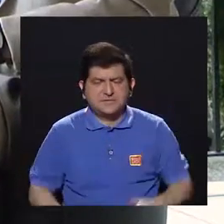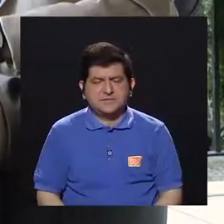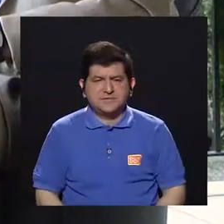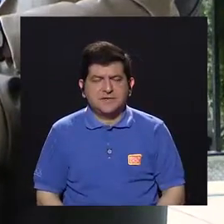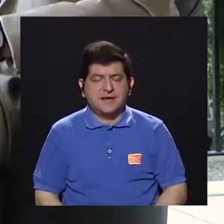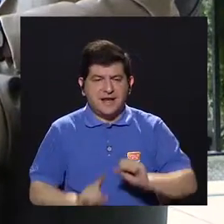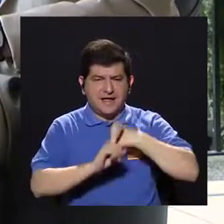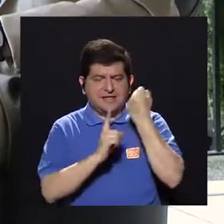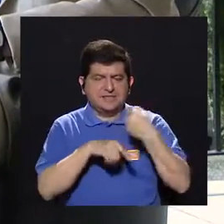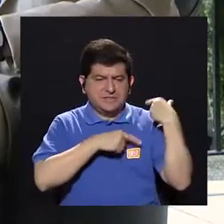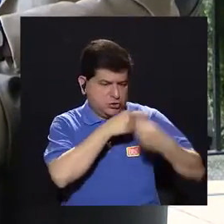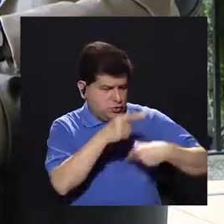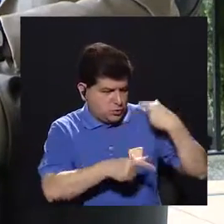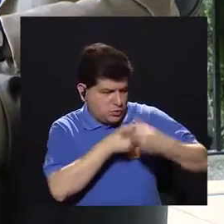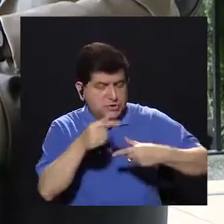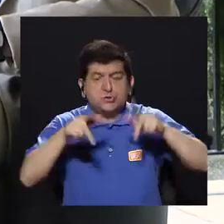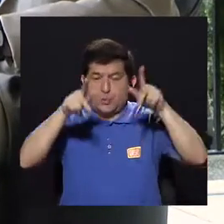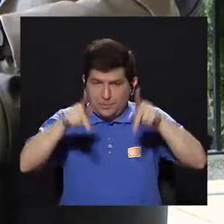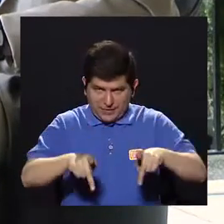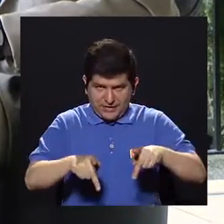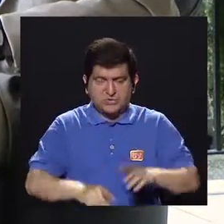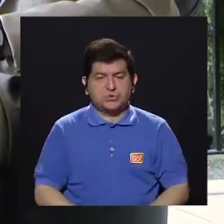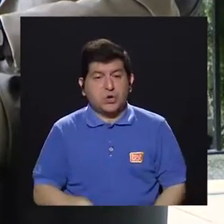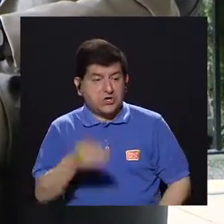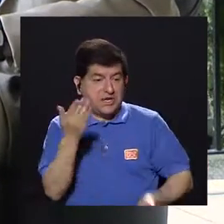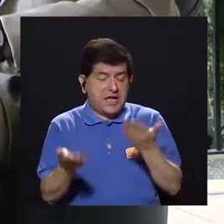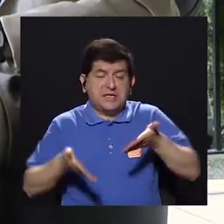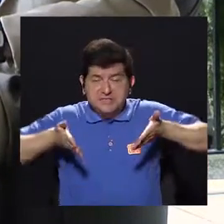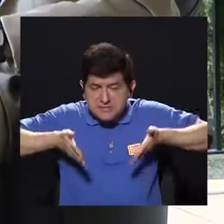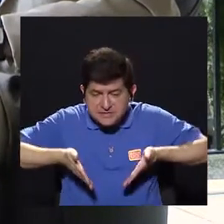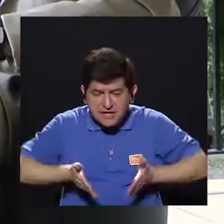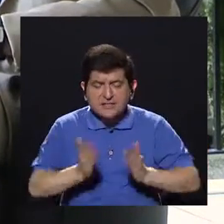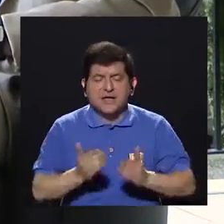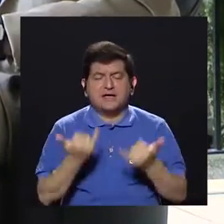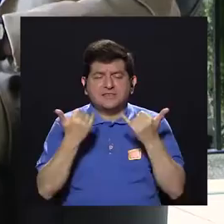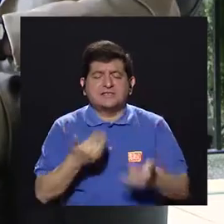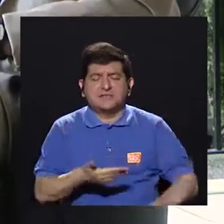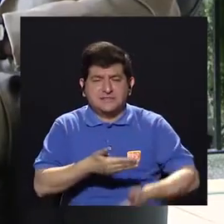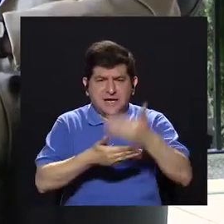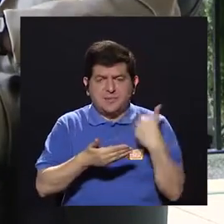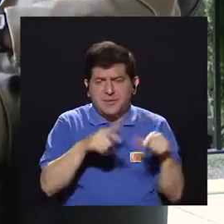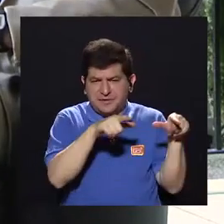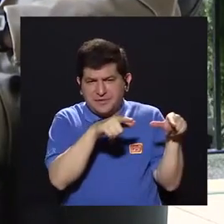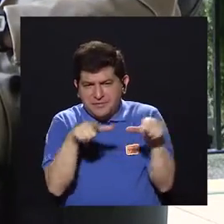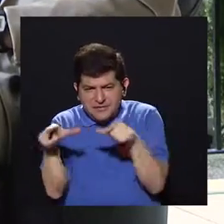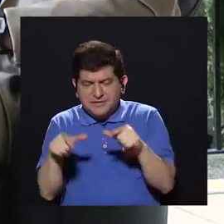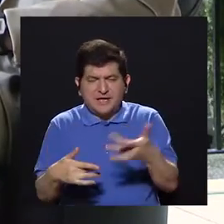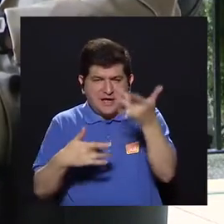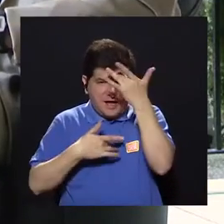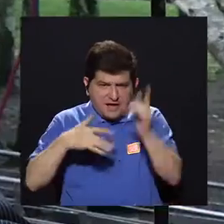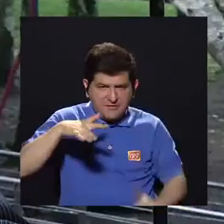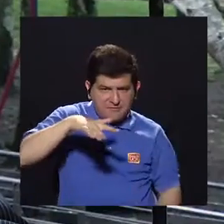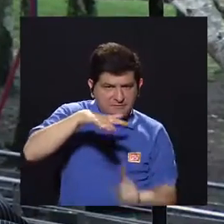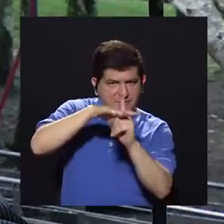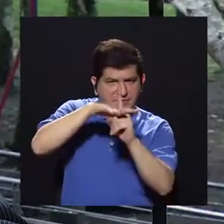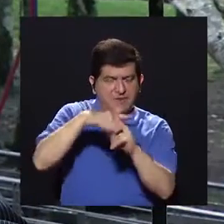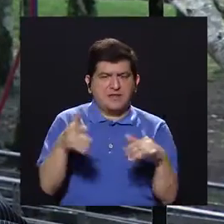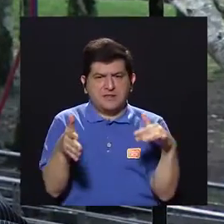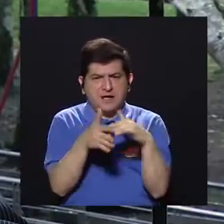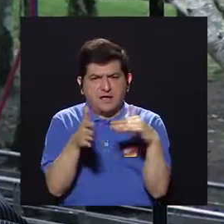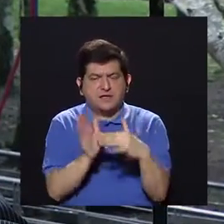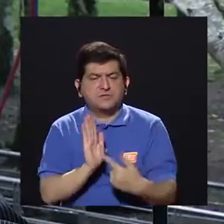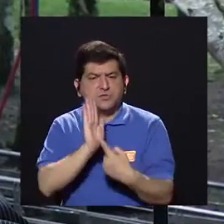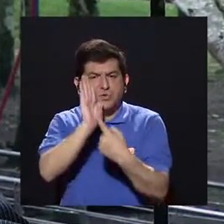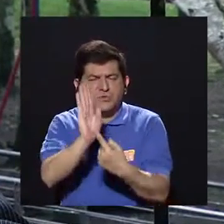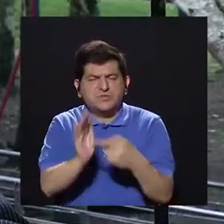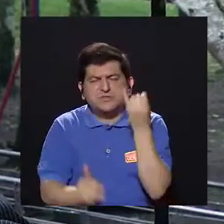se llama un trasfondo genético, o sea, las personas pueden ser que nazcan con una predisposición a tener la enfermedad. Y el estudio que